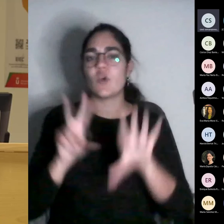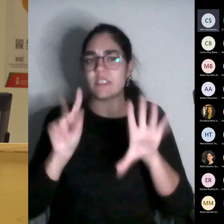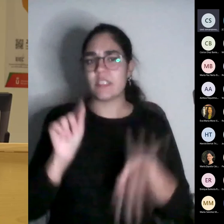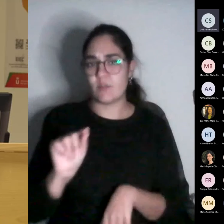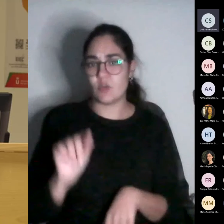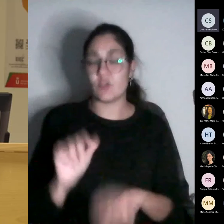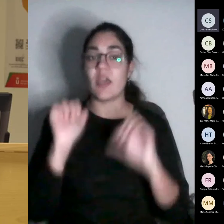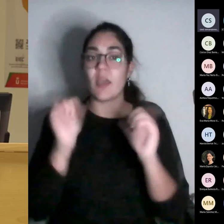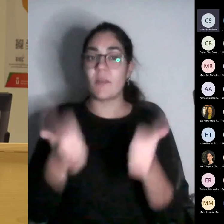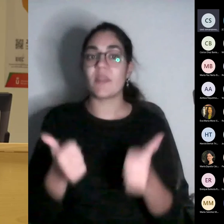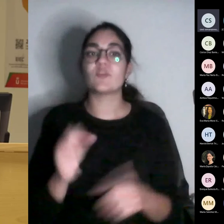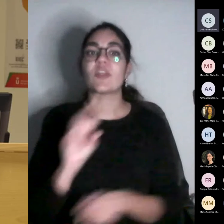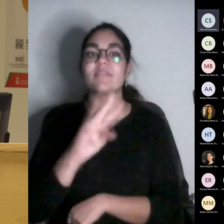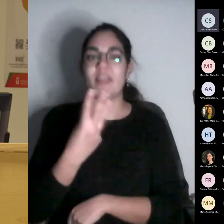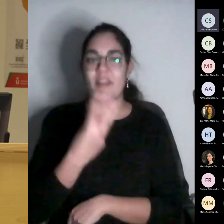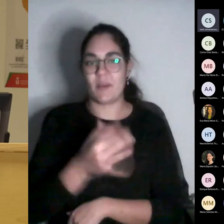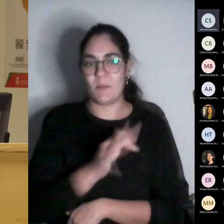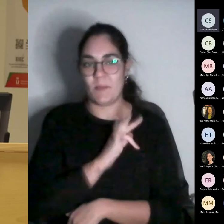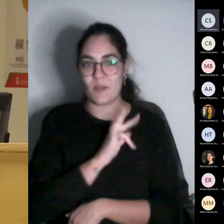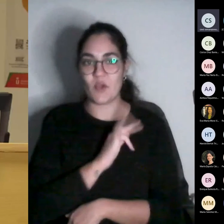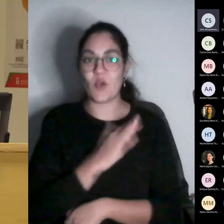con el tercer premio cuando